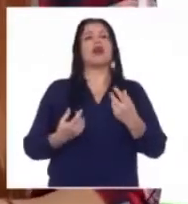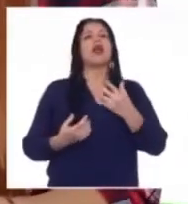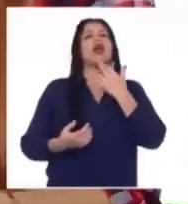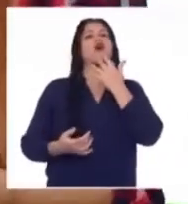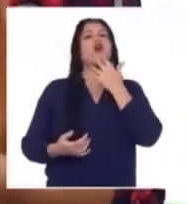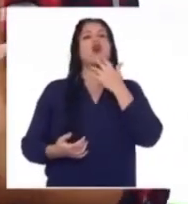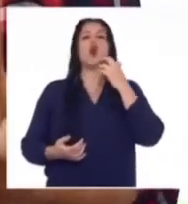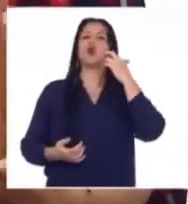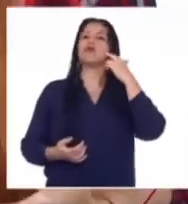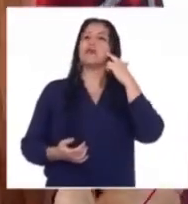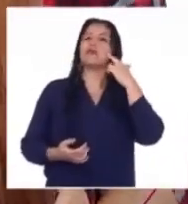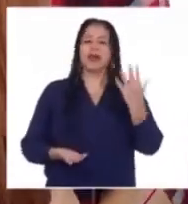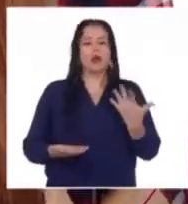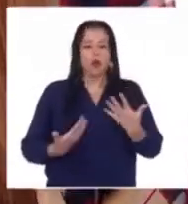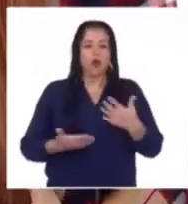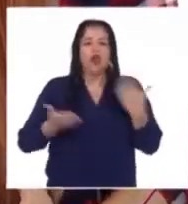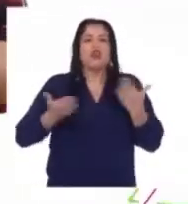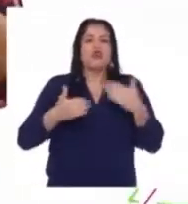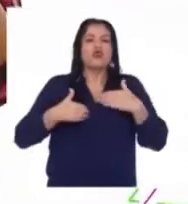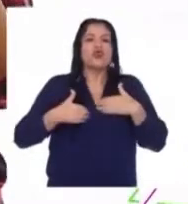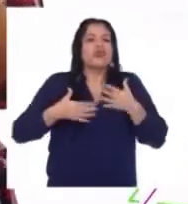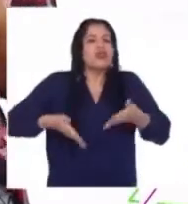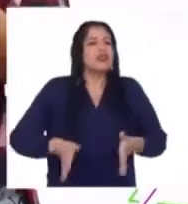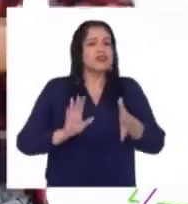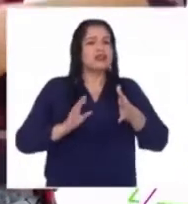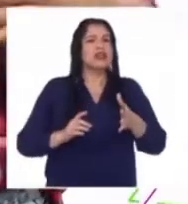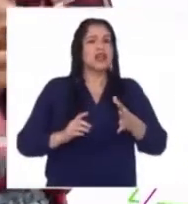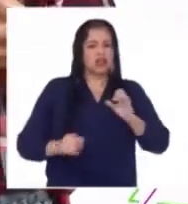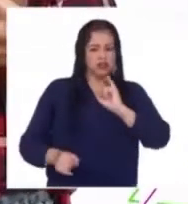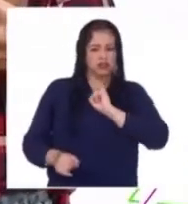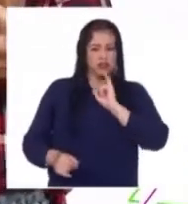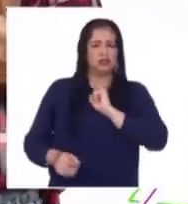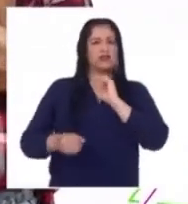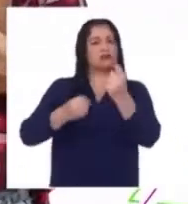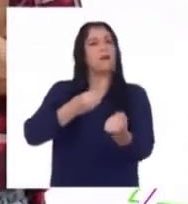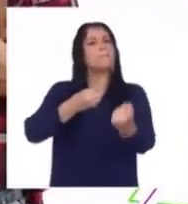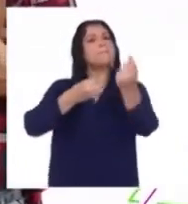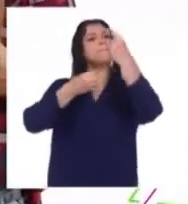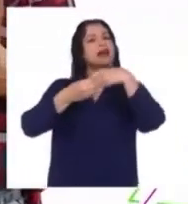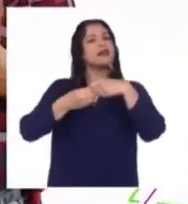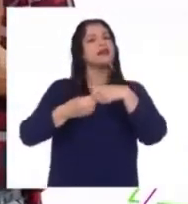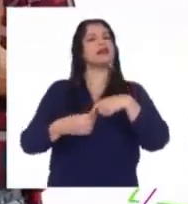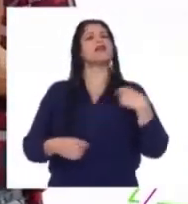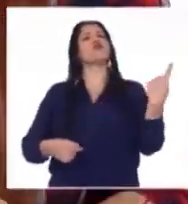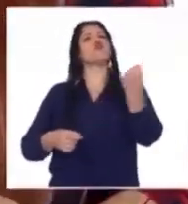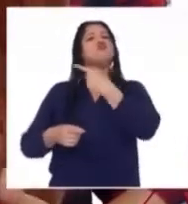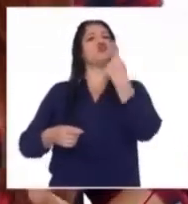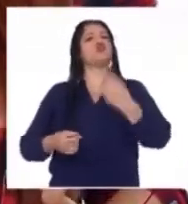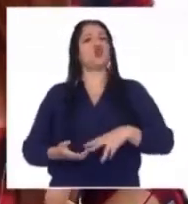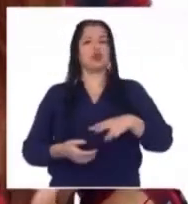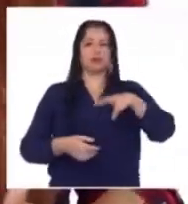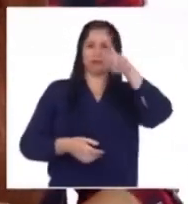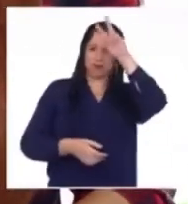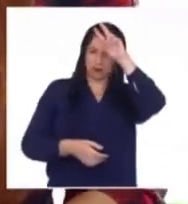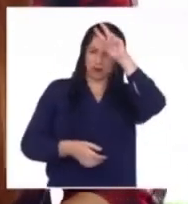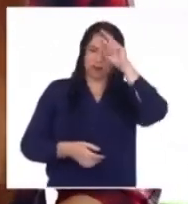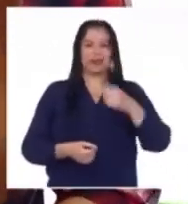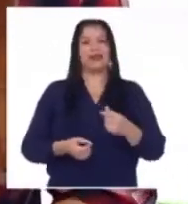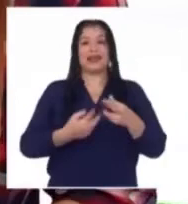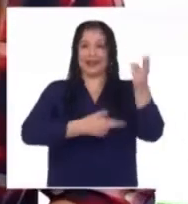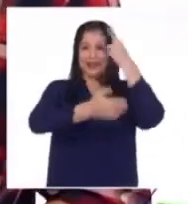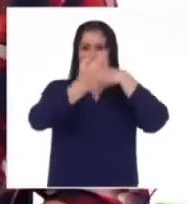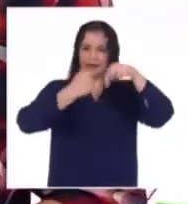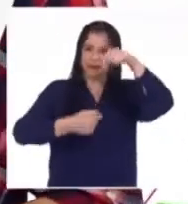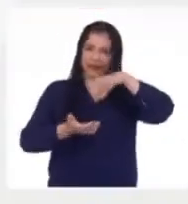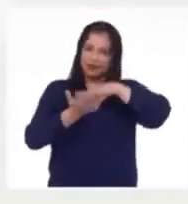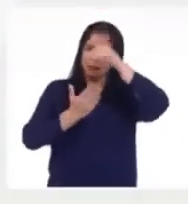de piel o nuestro lugar de procedencia nos identifica como parte de una sola nación. Volvemos con más en